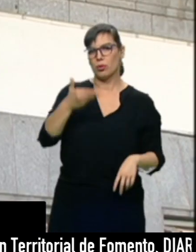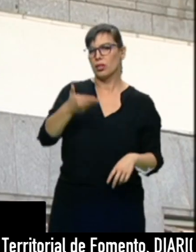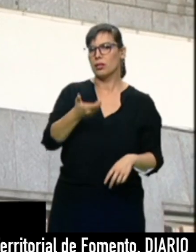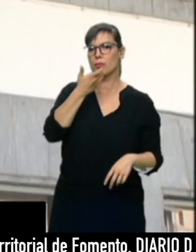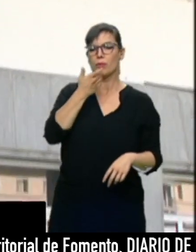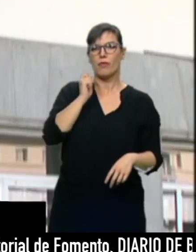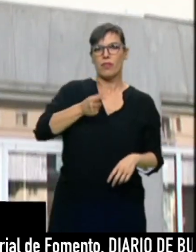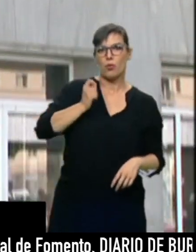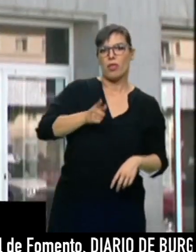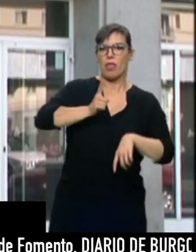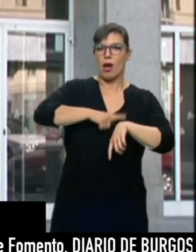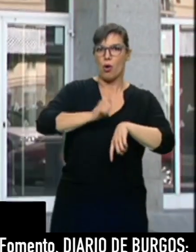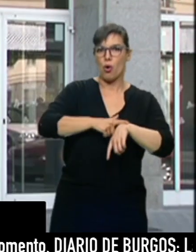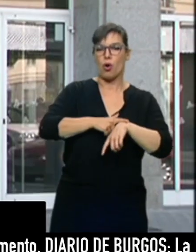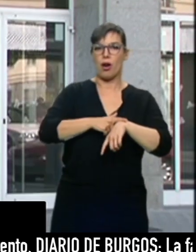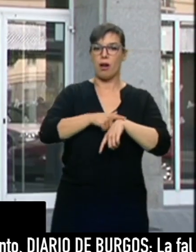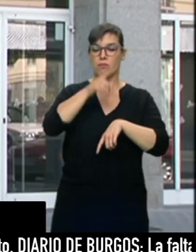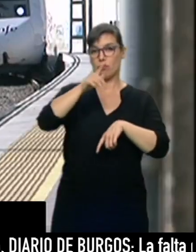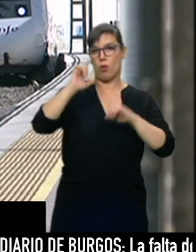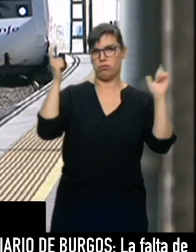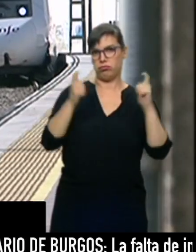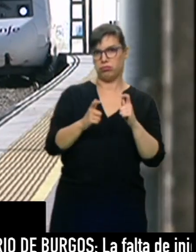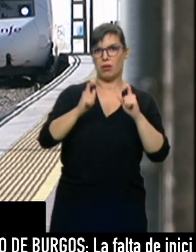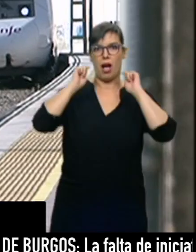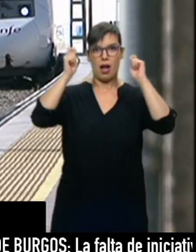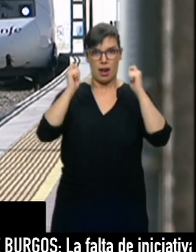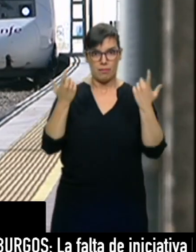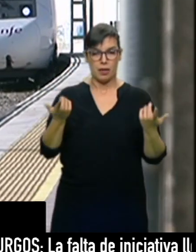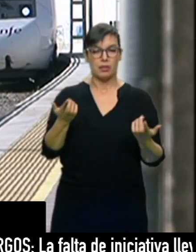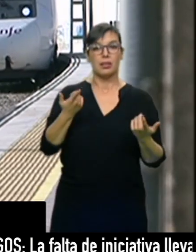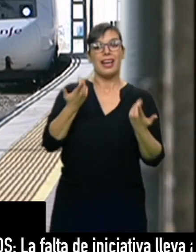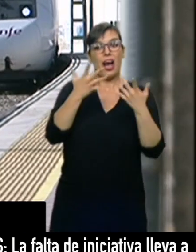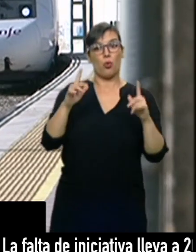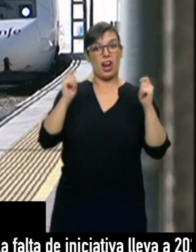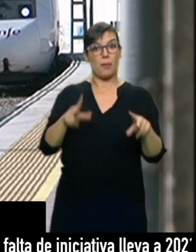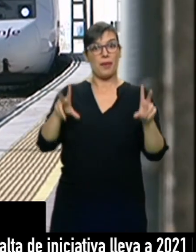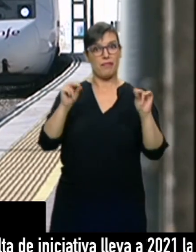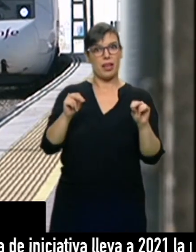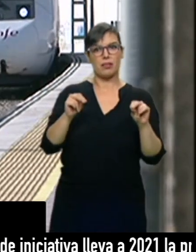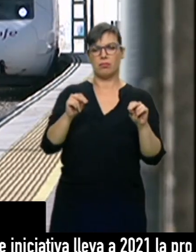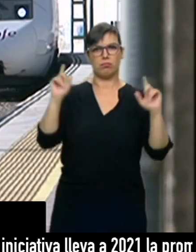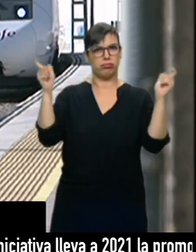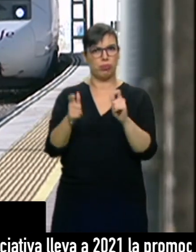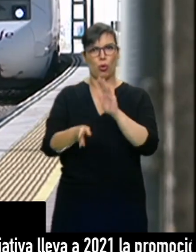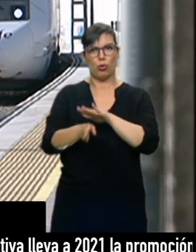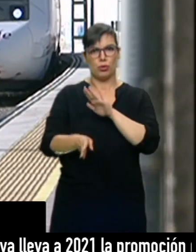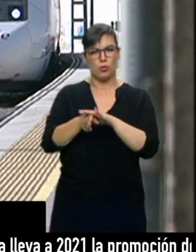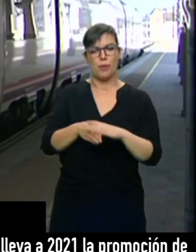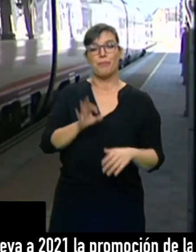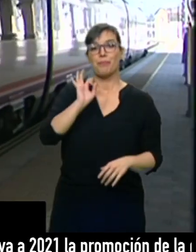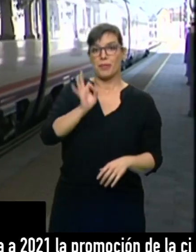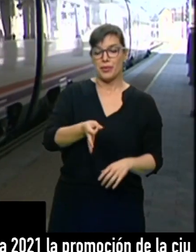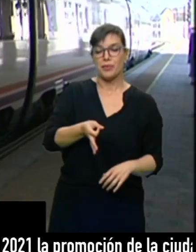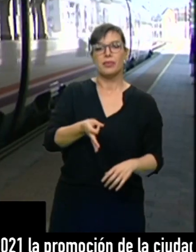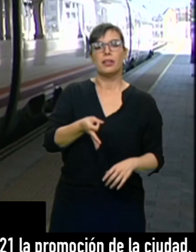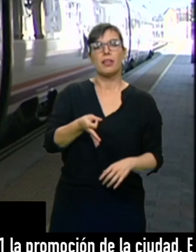frecuencia y los horarios de los trenes que quedaron muy mermados con el estado de alarma y a pesar del levantamiento siguen con esa merma. Bien es verdad que